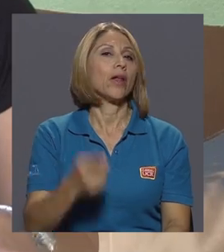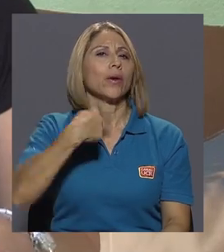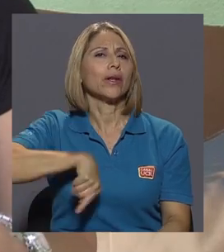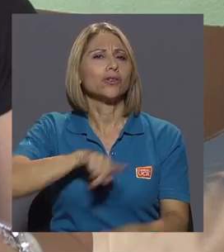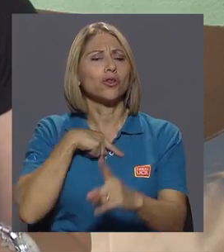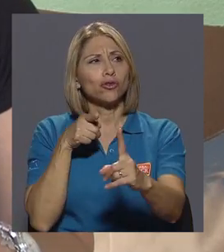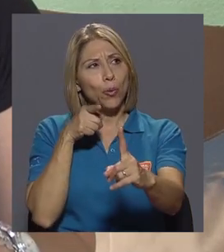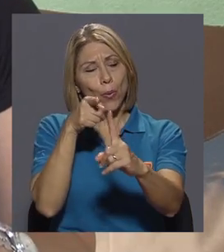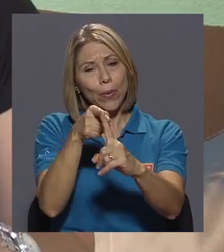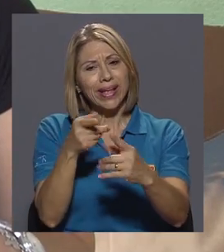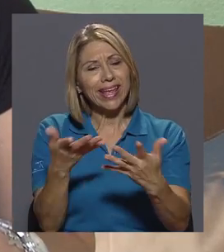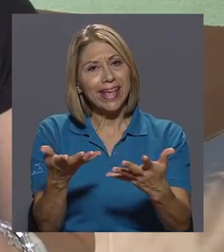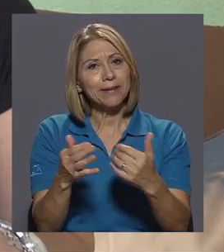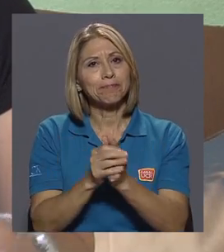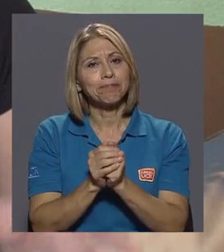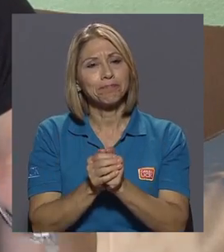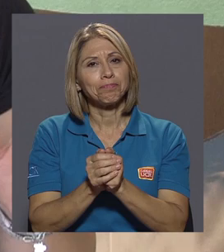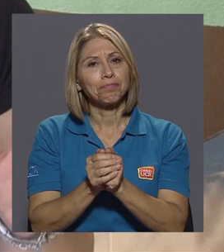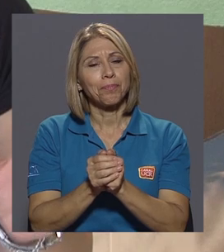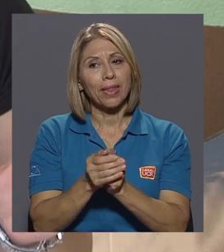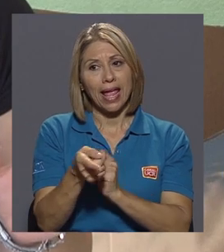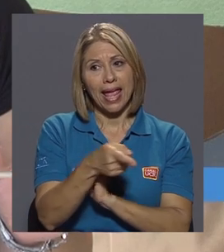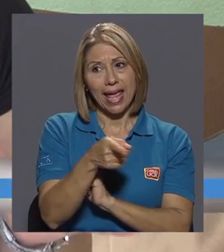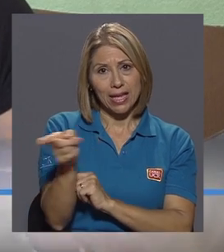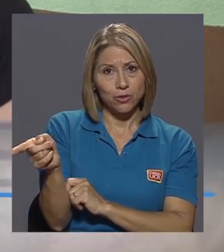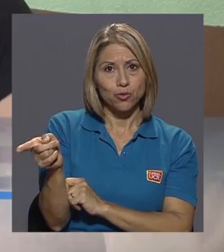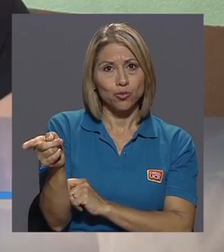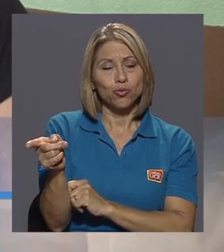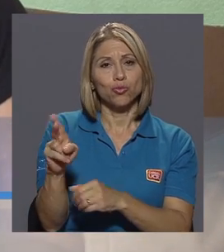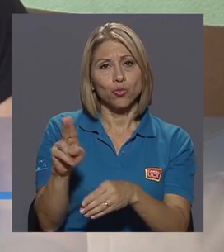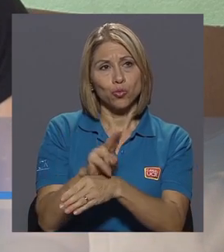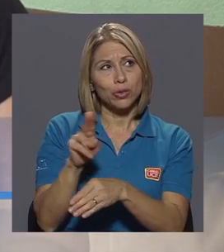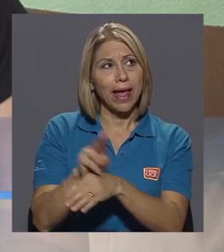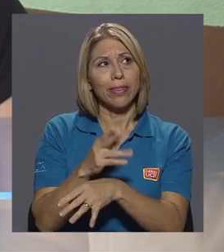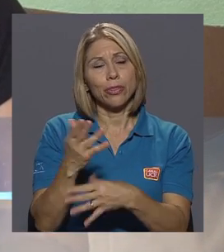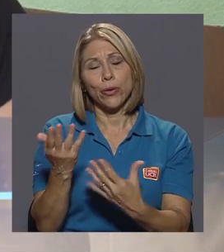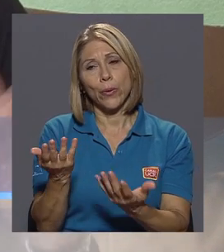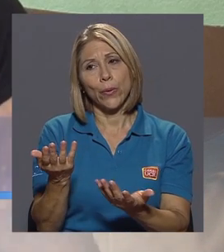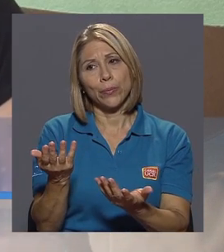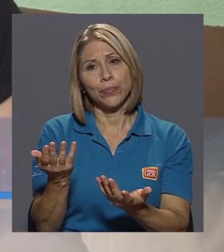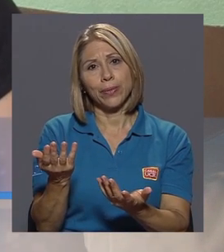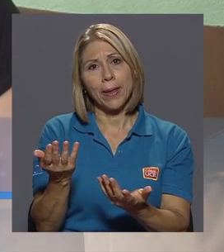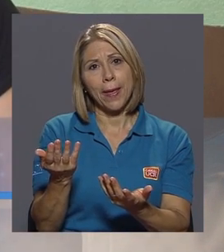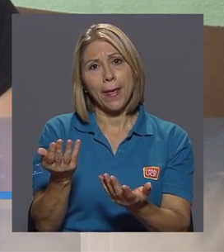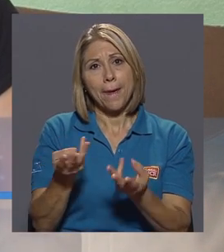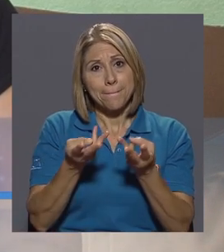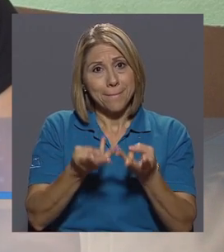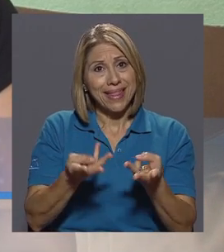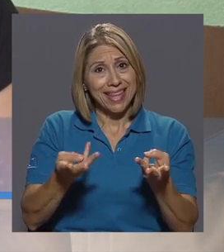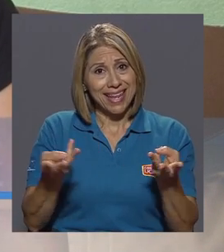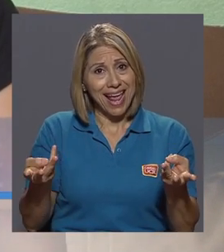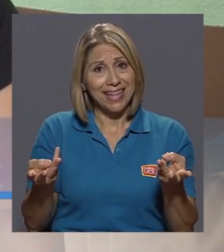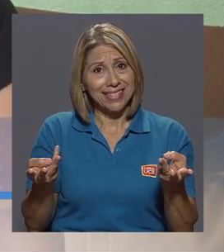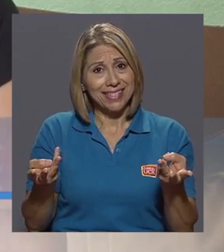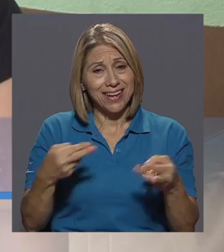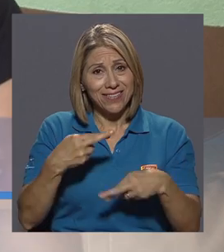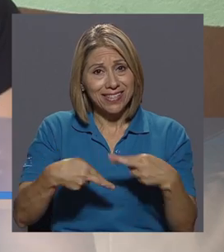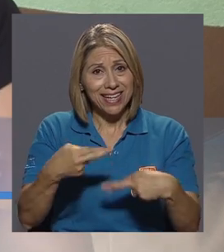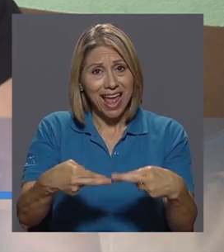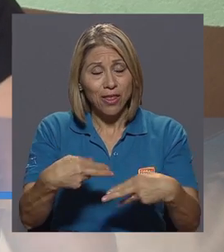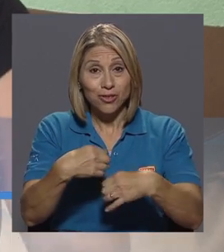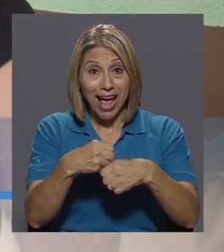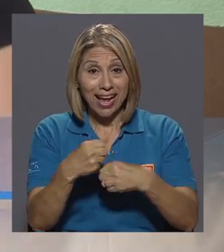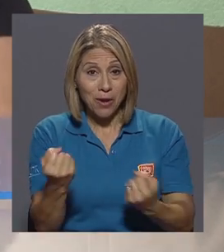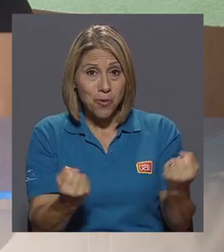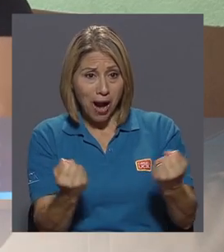pretendemos es que ellos usando materiales reciclados hagan un carrito que sea